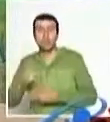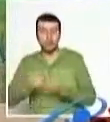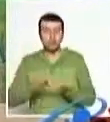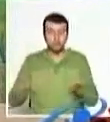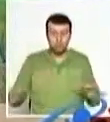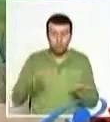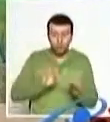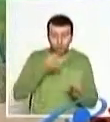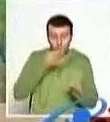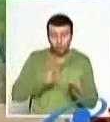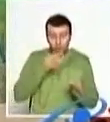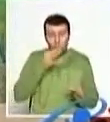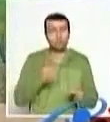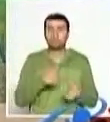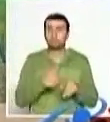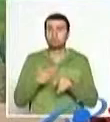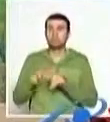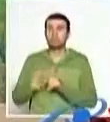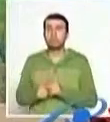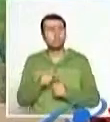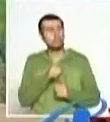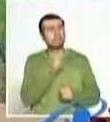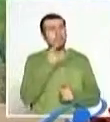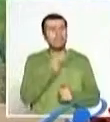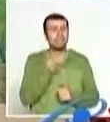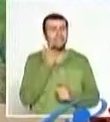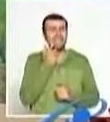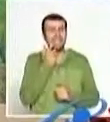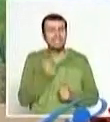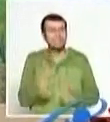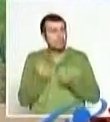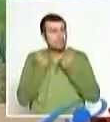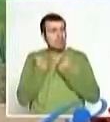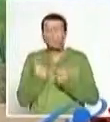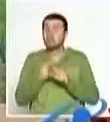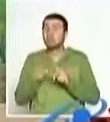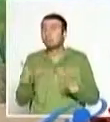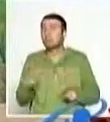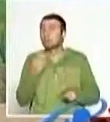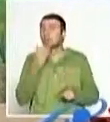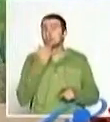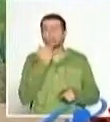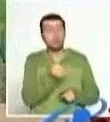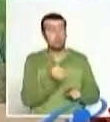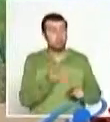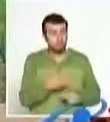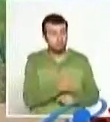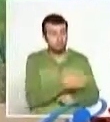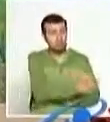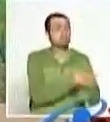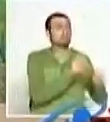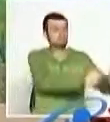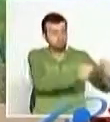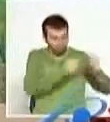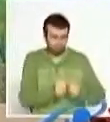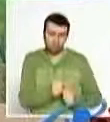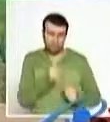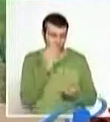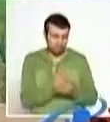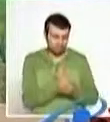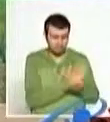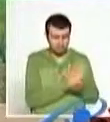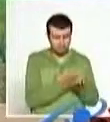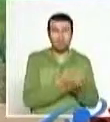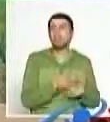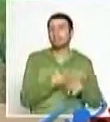los metales pesados, están en todos los embutidos y enlatados. No es lo mismo el atún que yo tengo pues del mar al atún que me echaron en un tarro